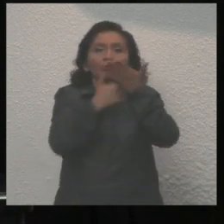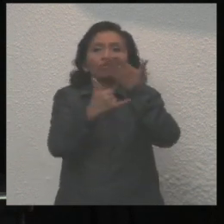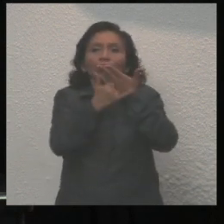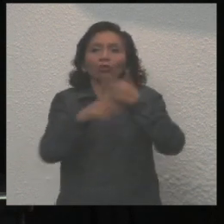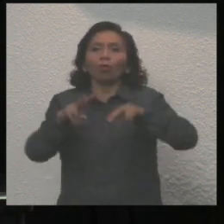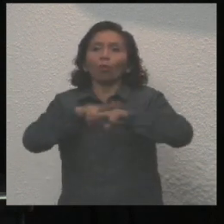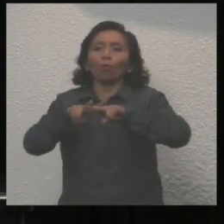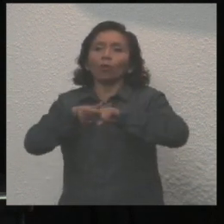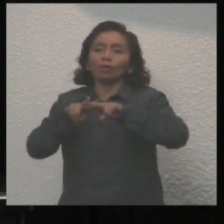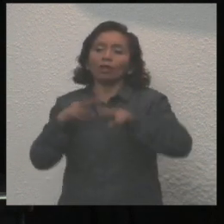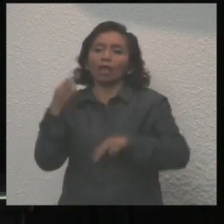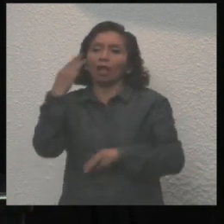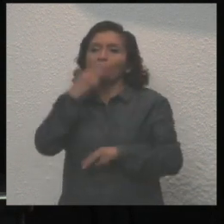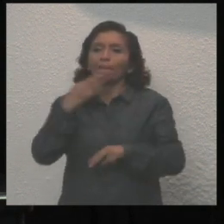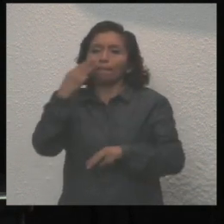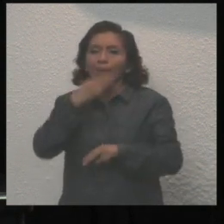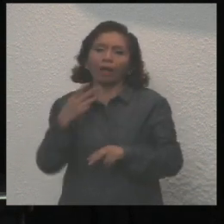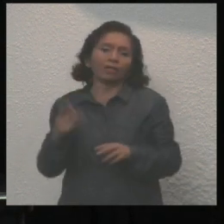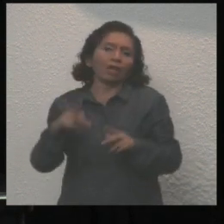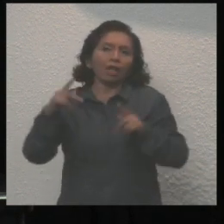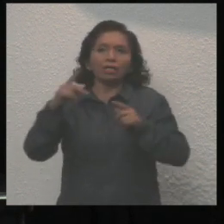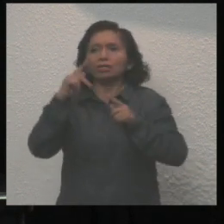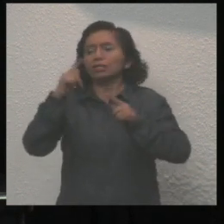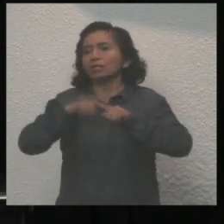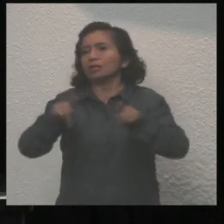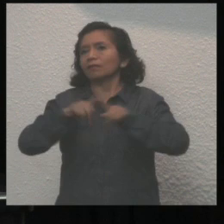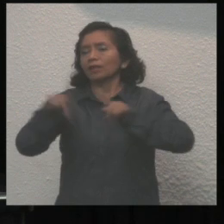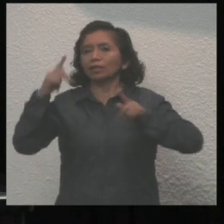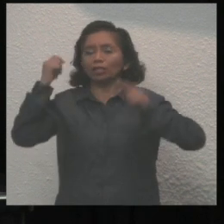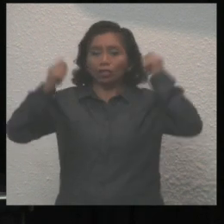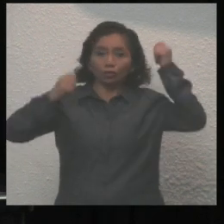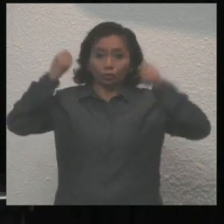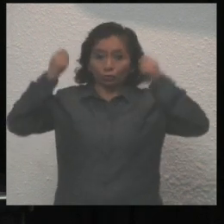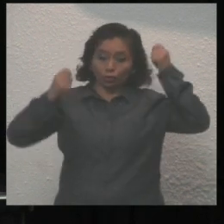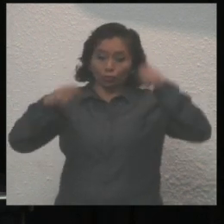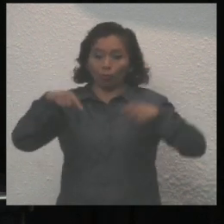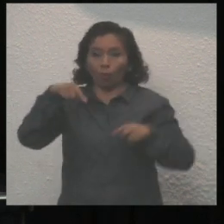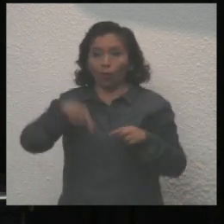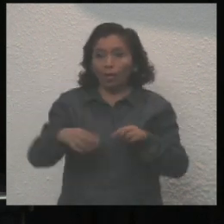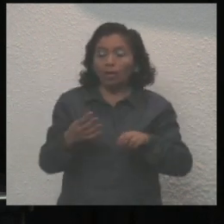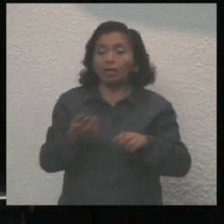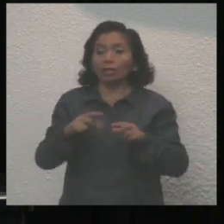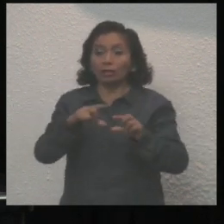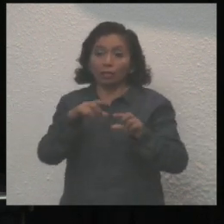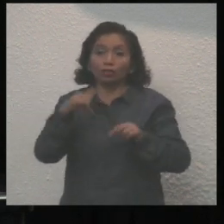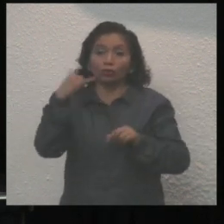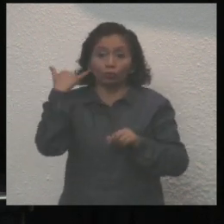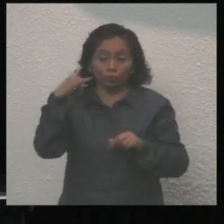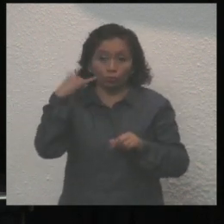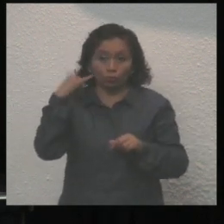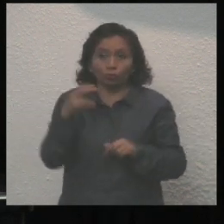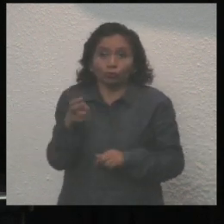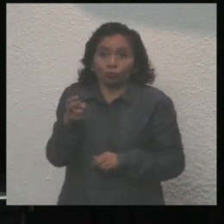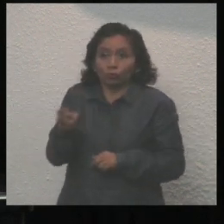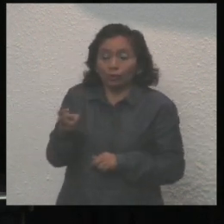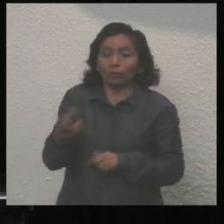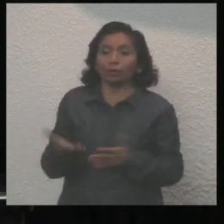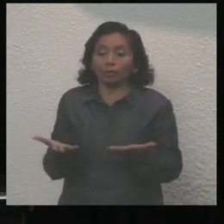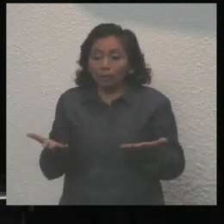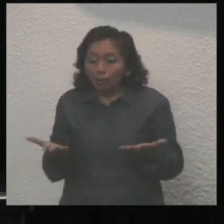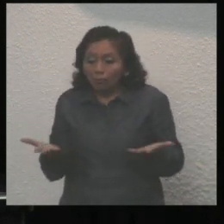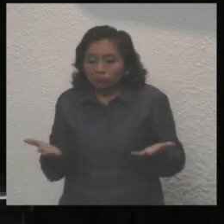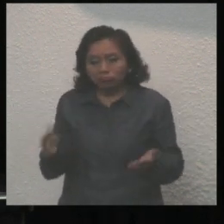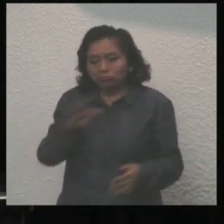Maya y los emprendimientos turísticos y comerciales en la península, que bien podían ser previstos a través de